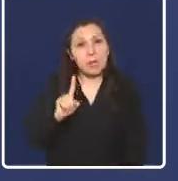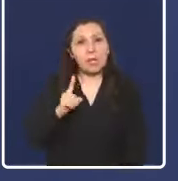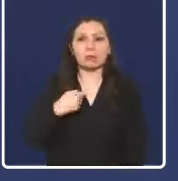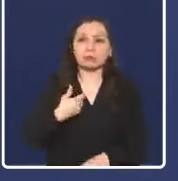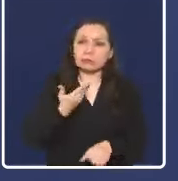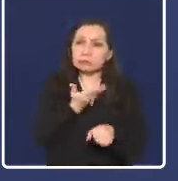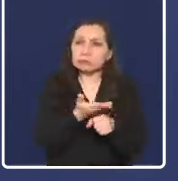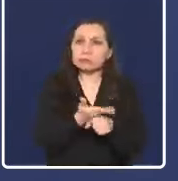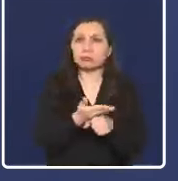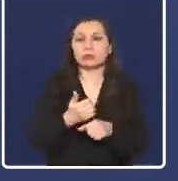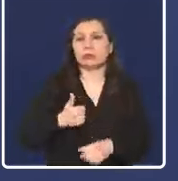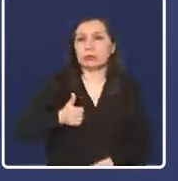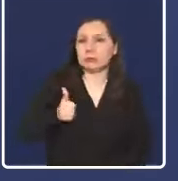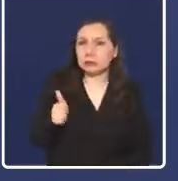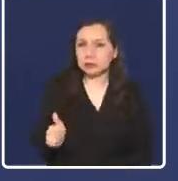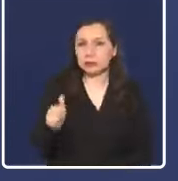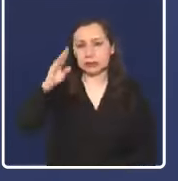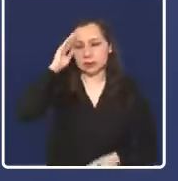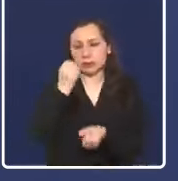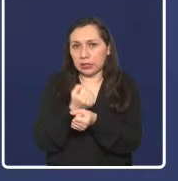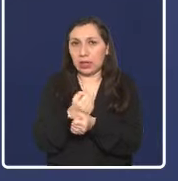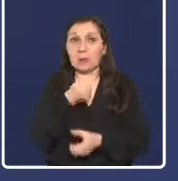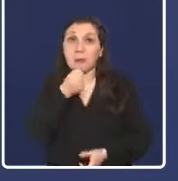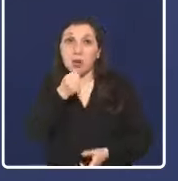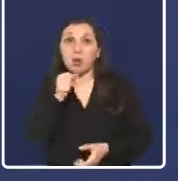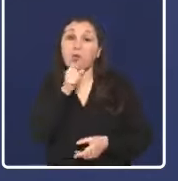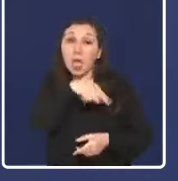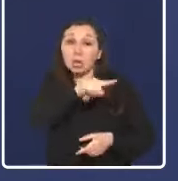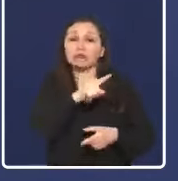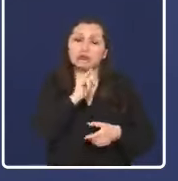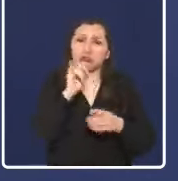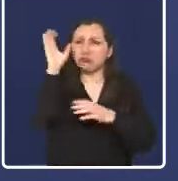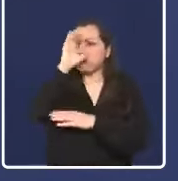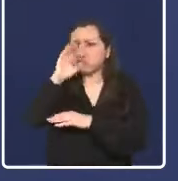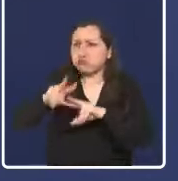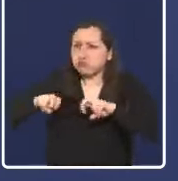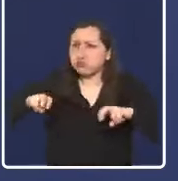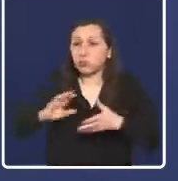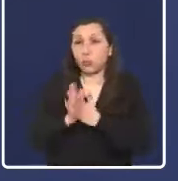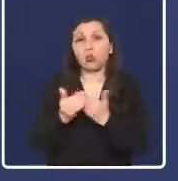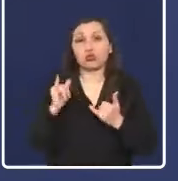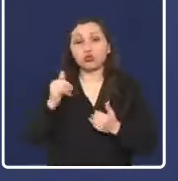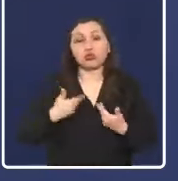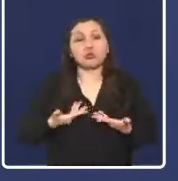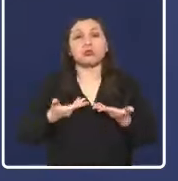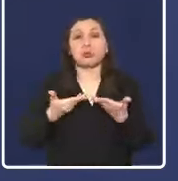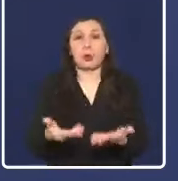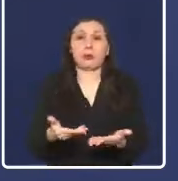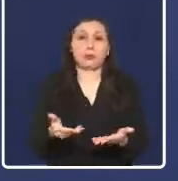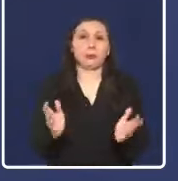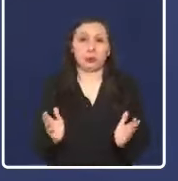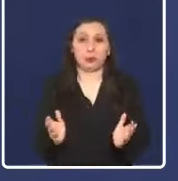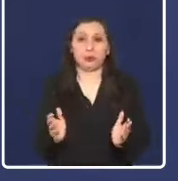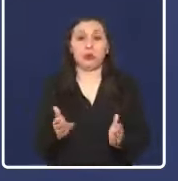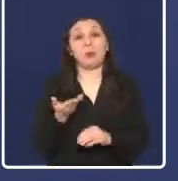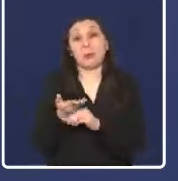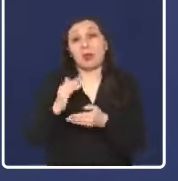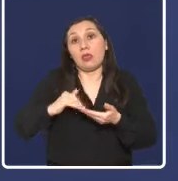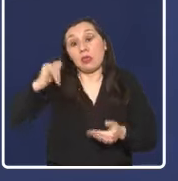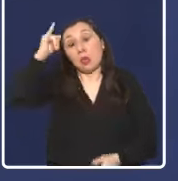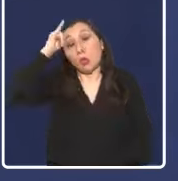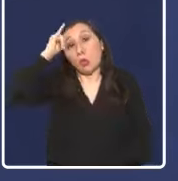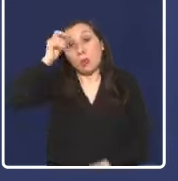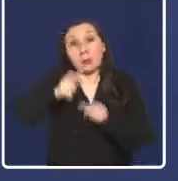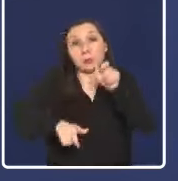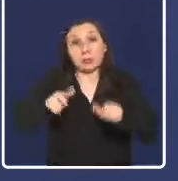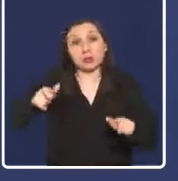insto a las policías y al periodismo a que averigüen todo y yo por eso estoy a disposición y le pido disculpas a la